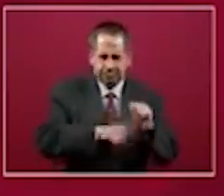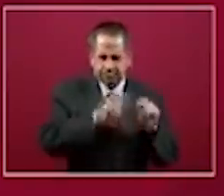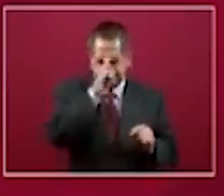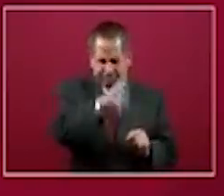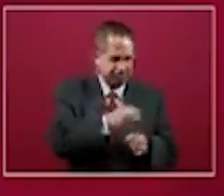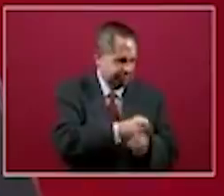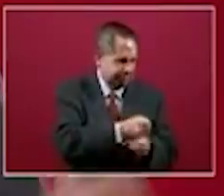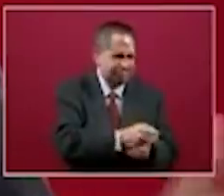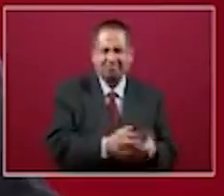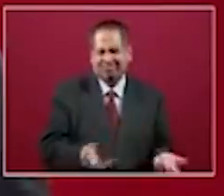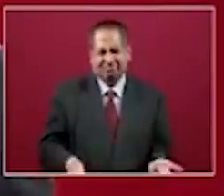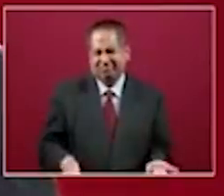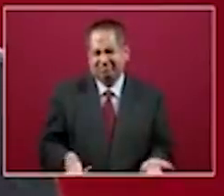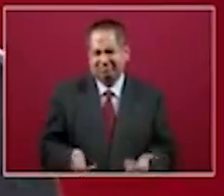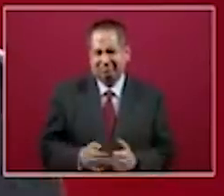a